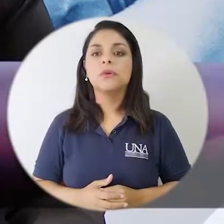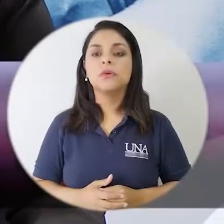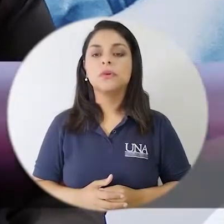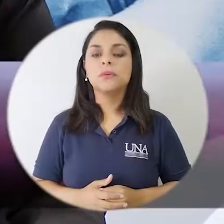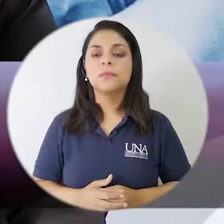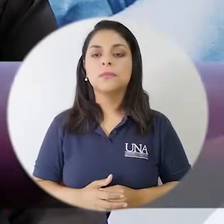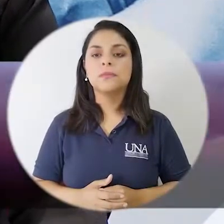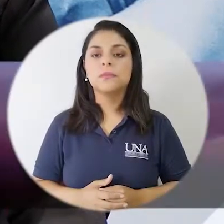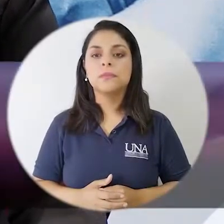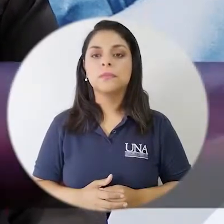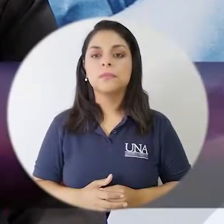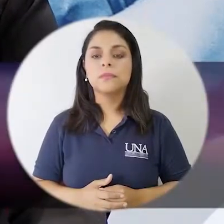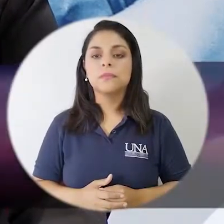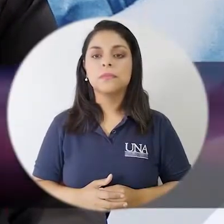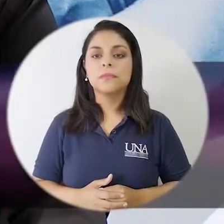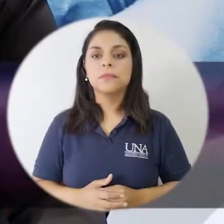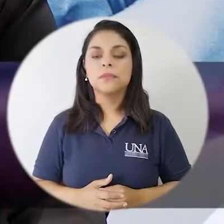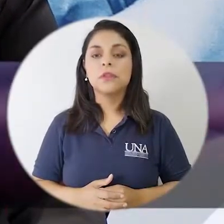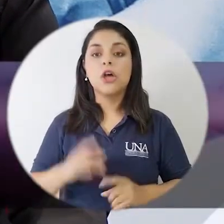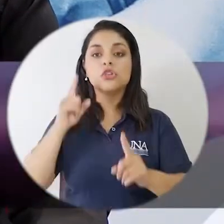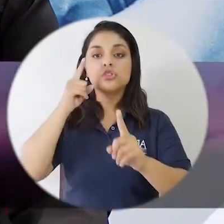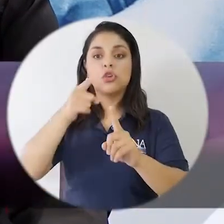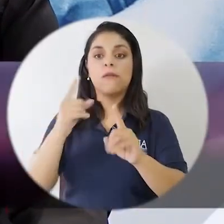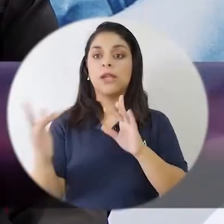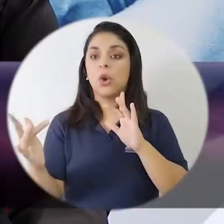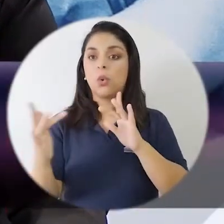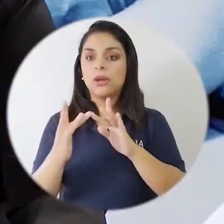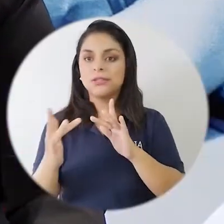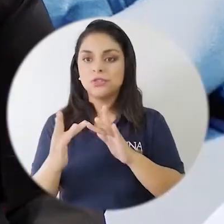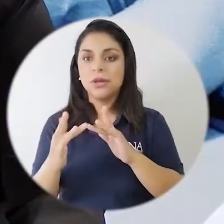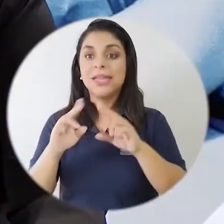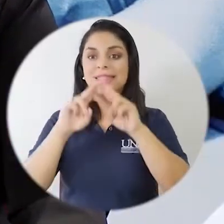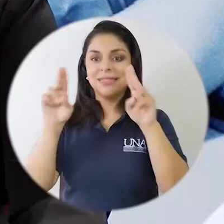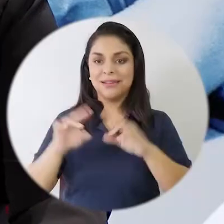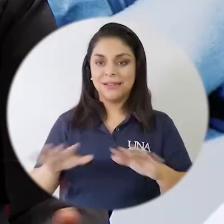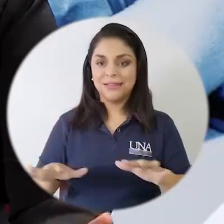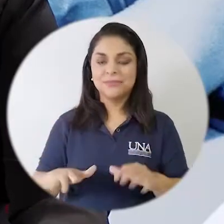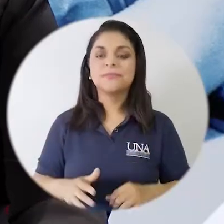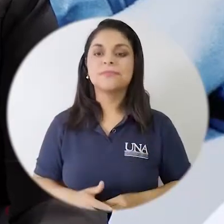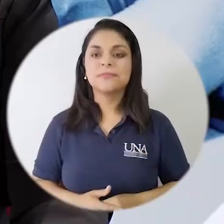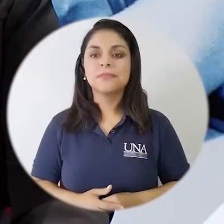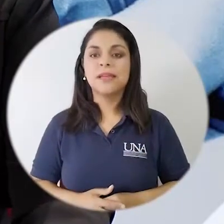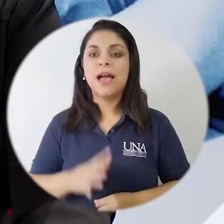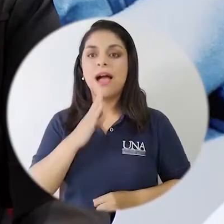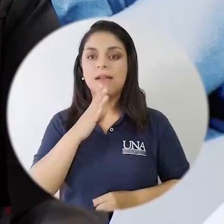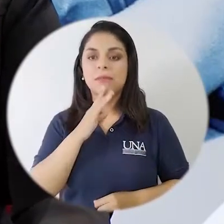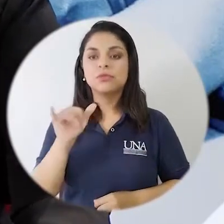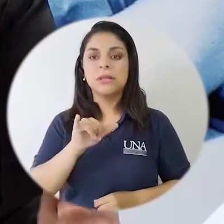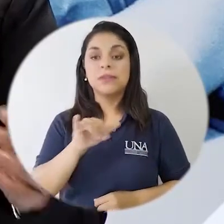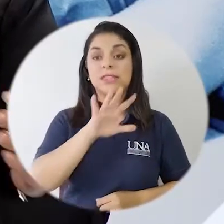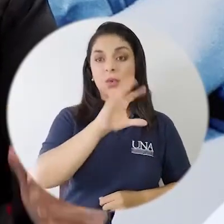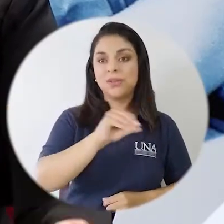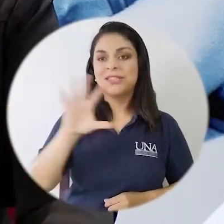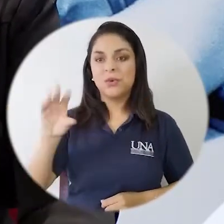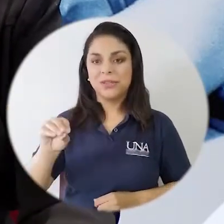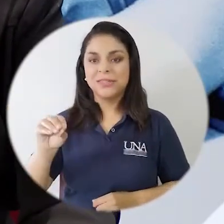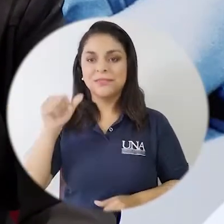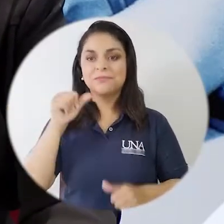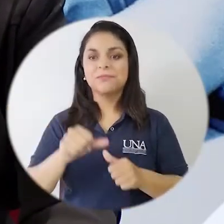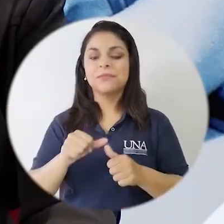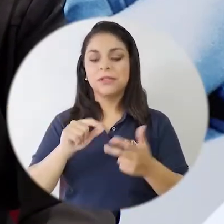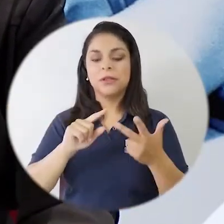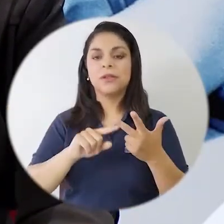ahí podemos hablar un poquitito de ese tema que estábamos hablando de la conexión, desconexión y también el